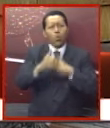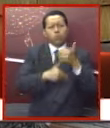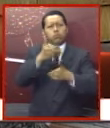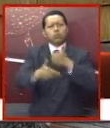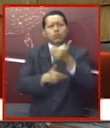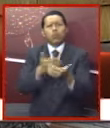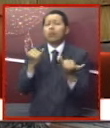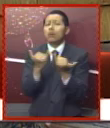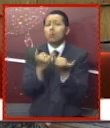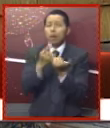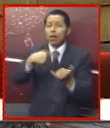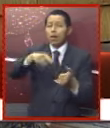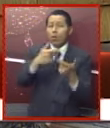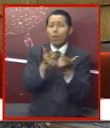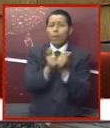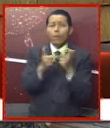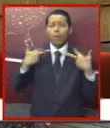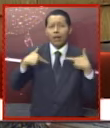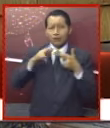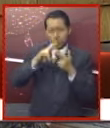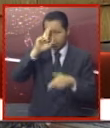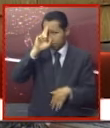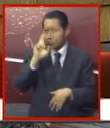respeta los derechos del magisterio.